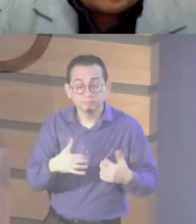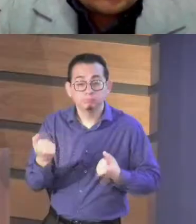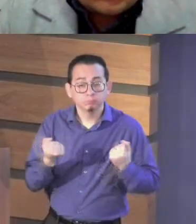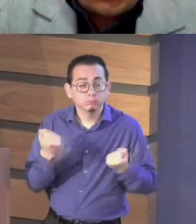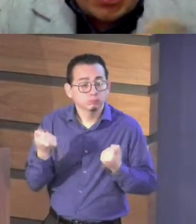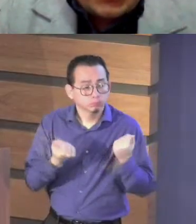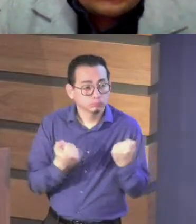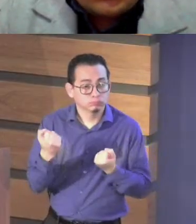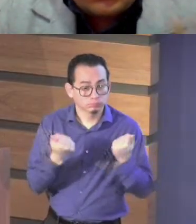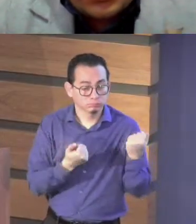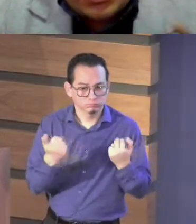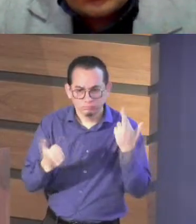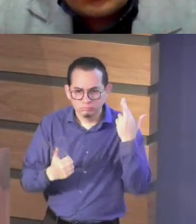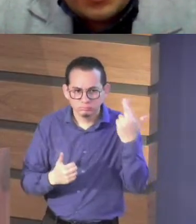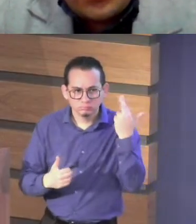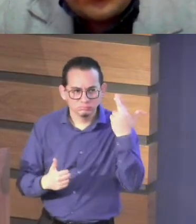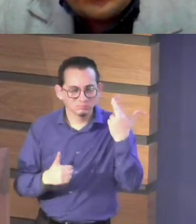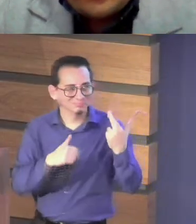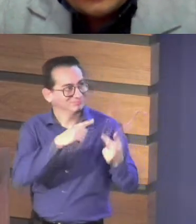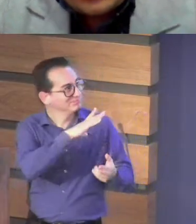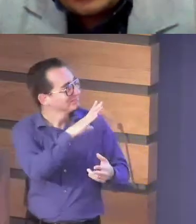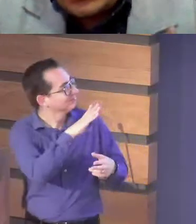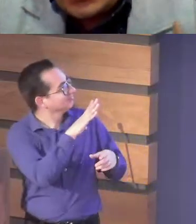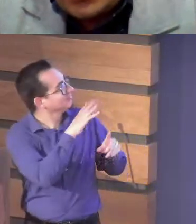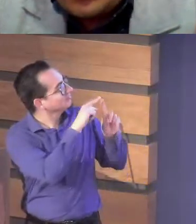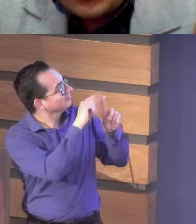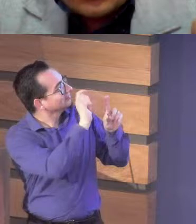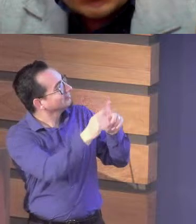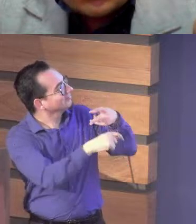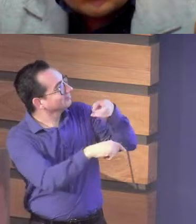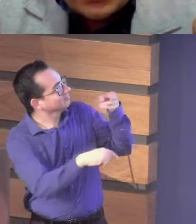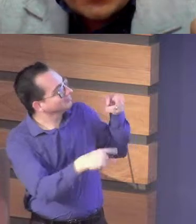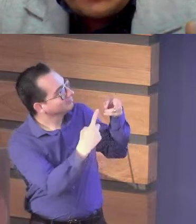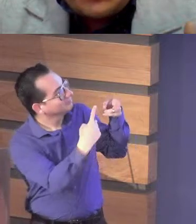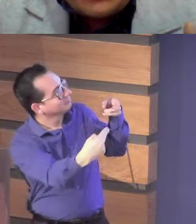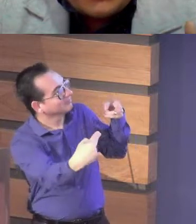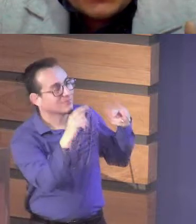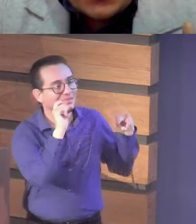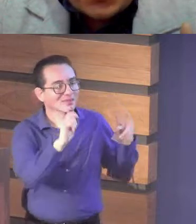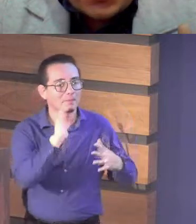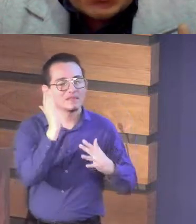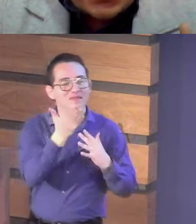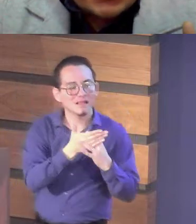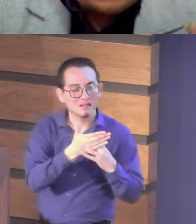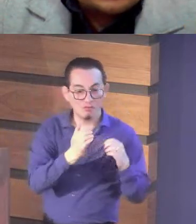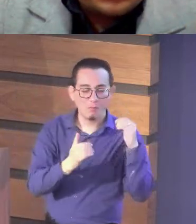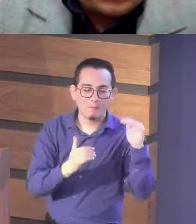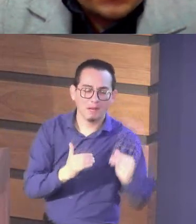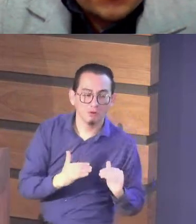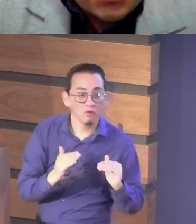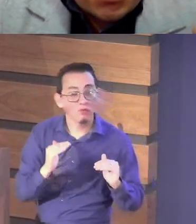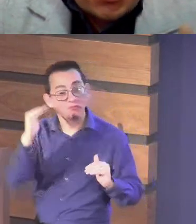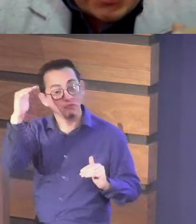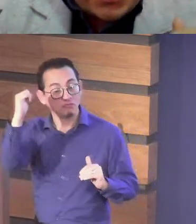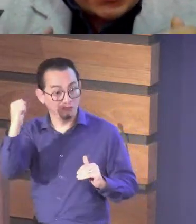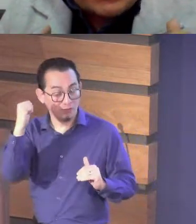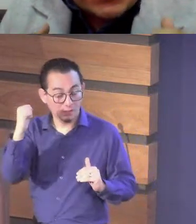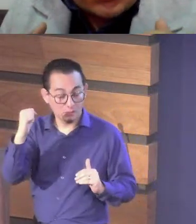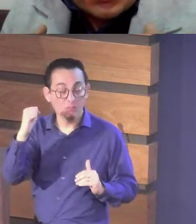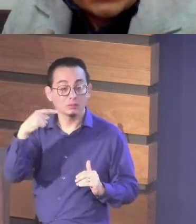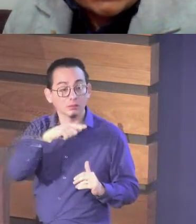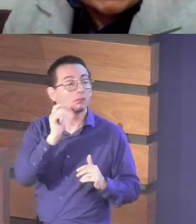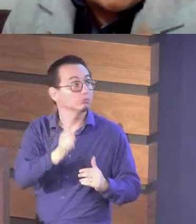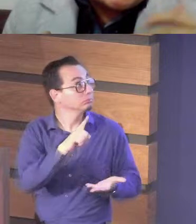de un ruido alto, moderado y bajo, podemos darnos cuenta que